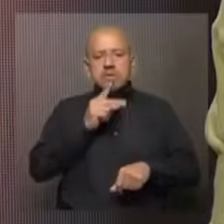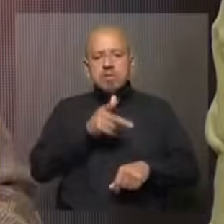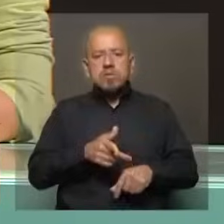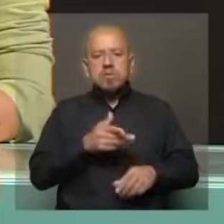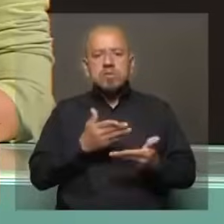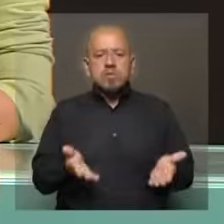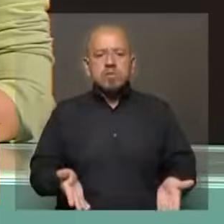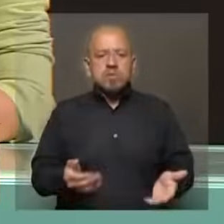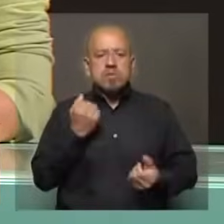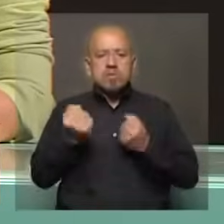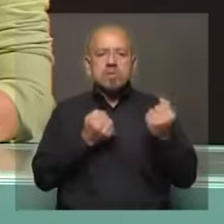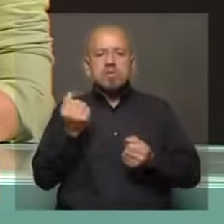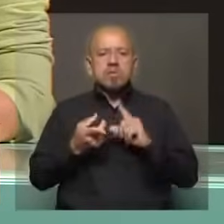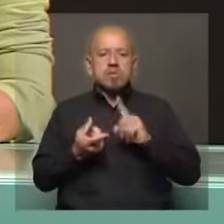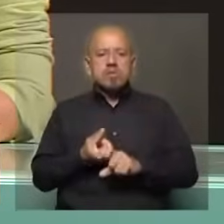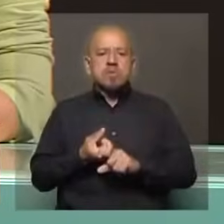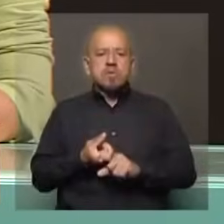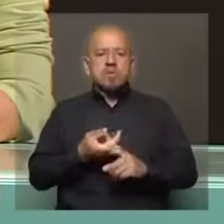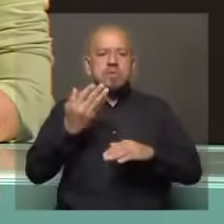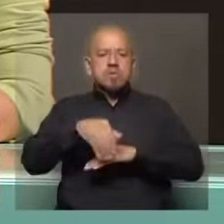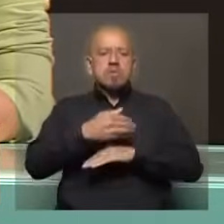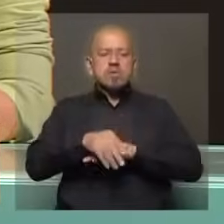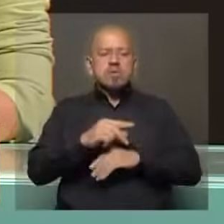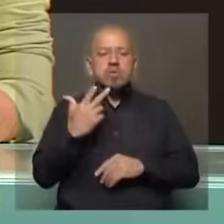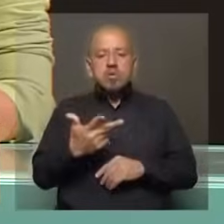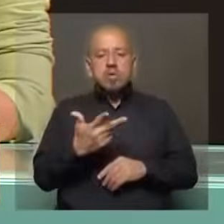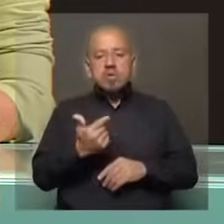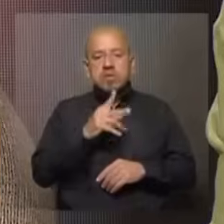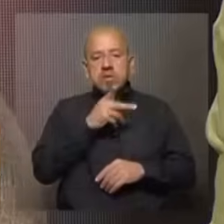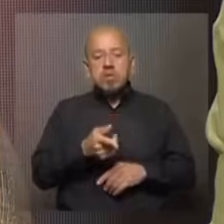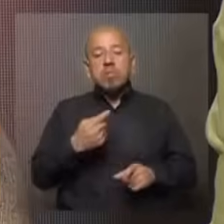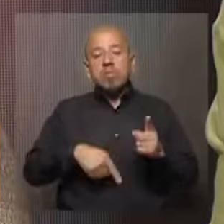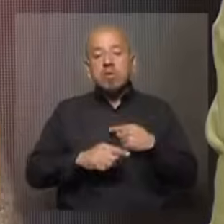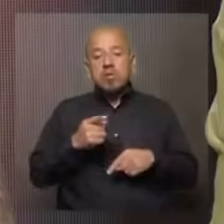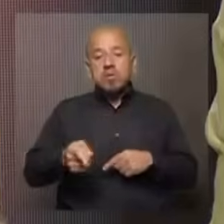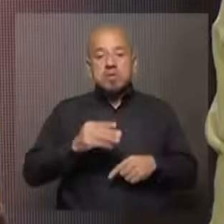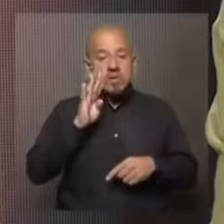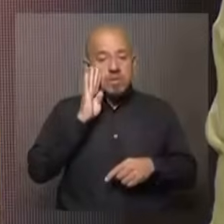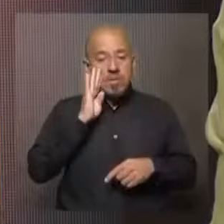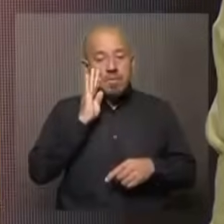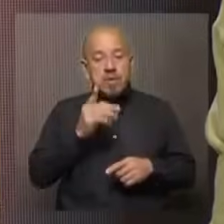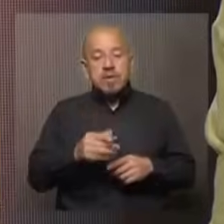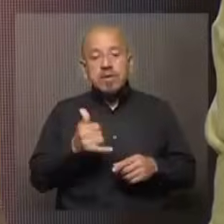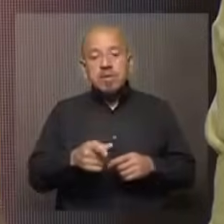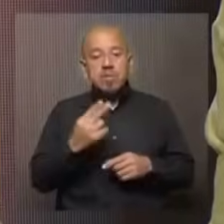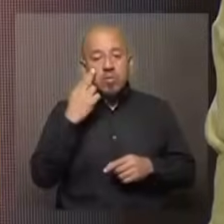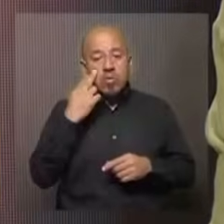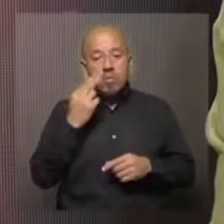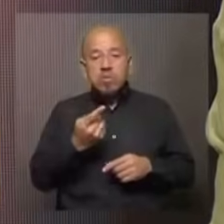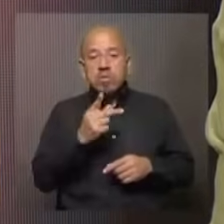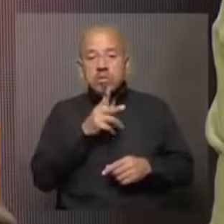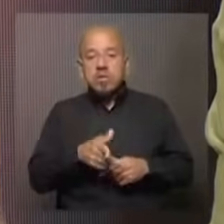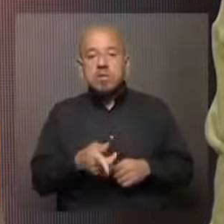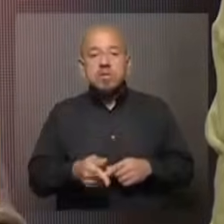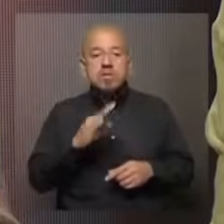que la golpea a su marido y la deja a la calle con tres gurises, ¿no? Pero después esa madre tiene problemas con una de las hijas y la primera...